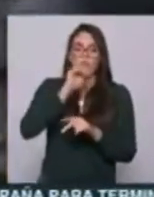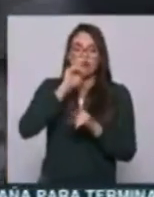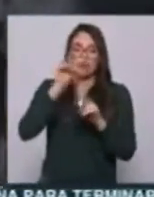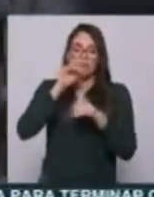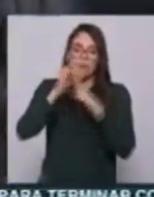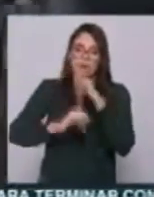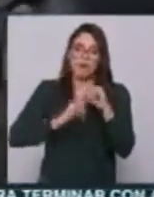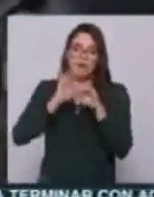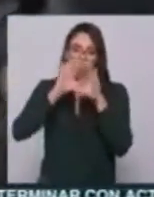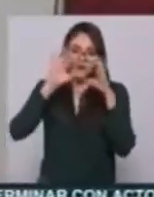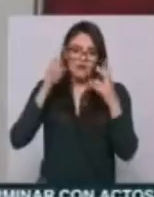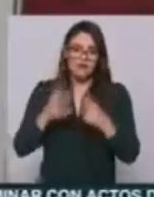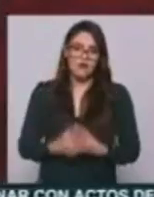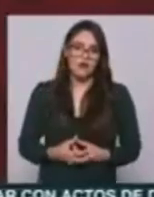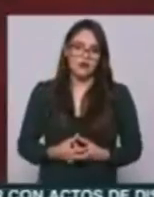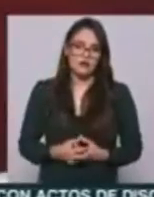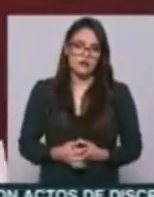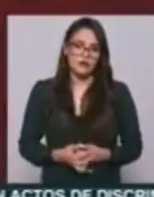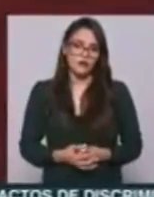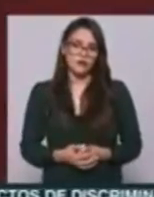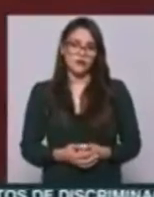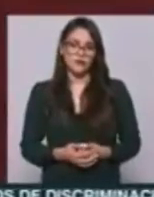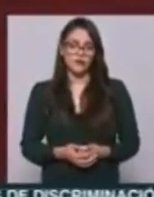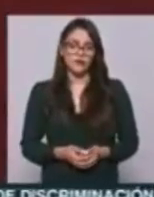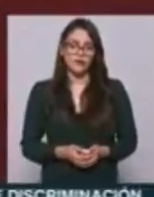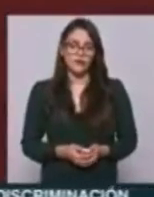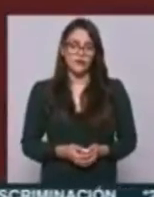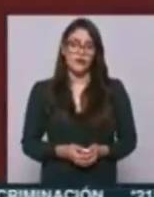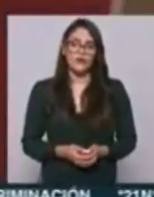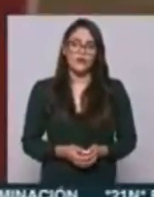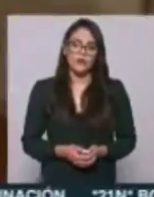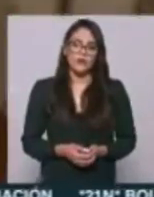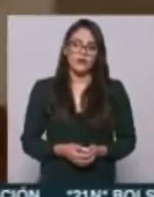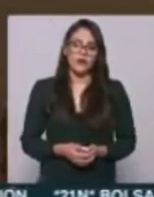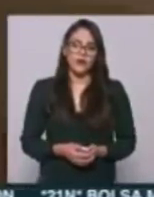En las imágenes, Liber Rodríguez, Saray Mariscal, 21 Noticias.